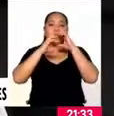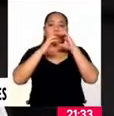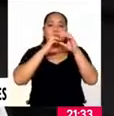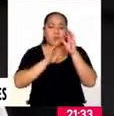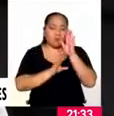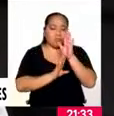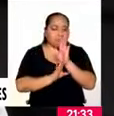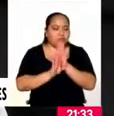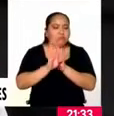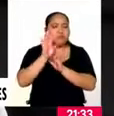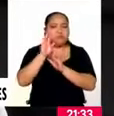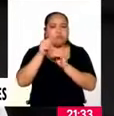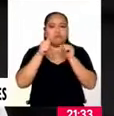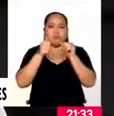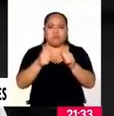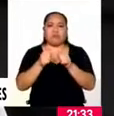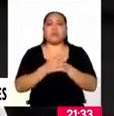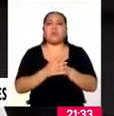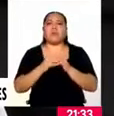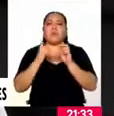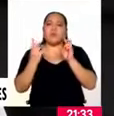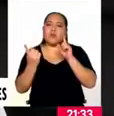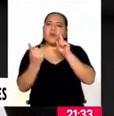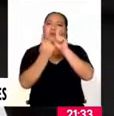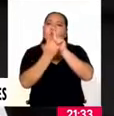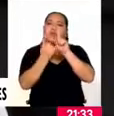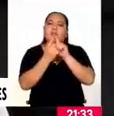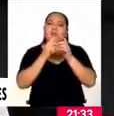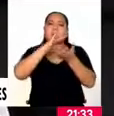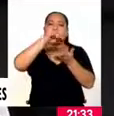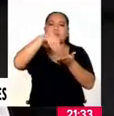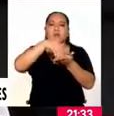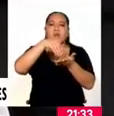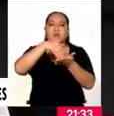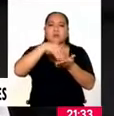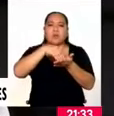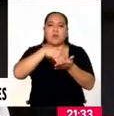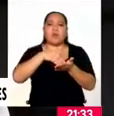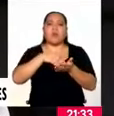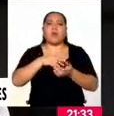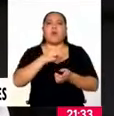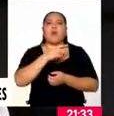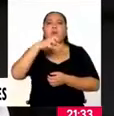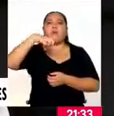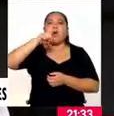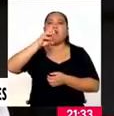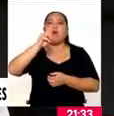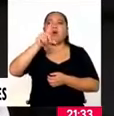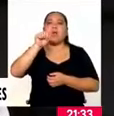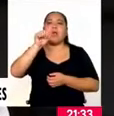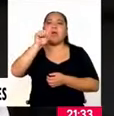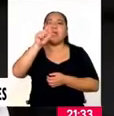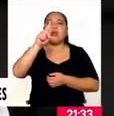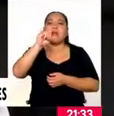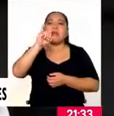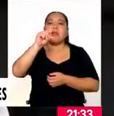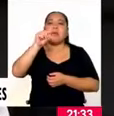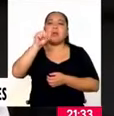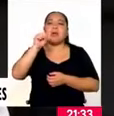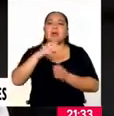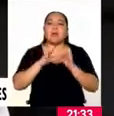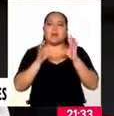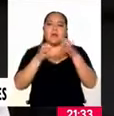avanzado. Nos hemos reunido en la sede central del Ministerio con Paola Aliaga y la delegación de dirigentes